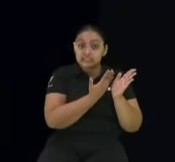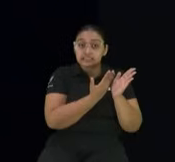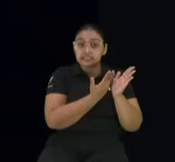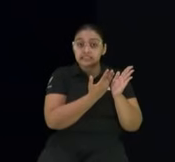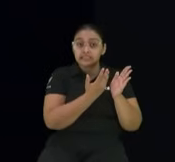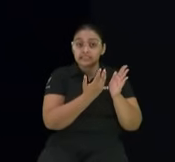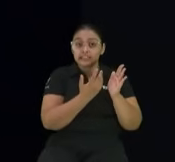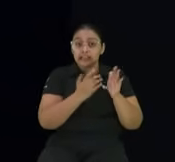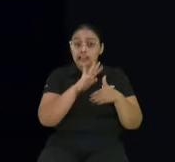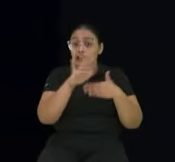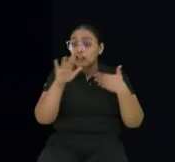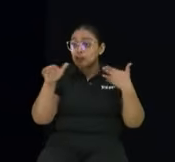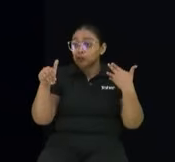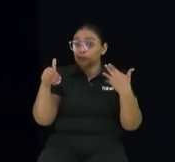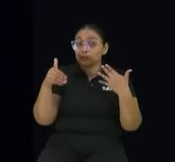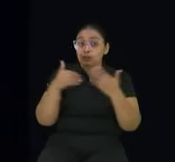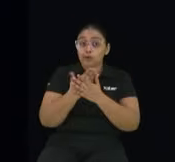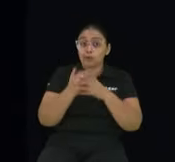me